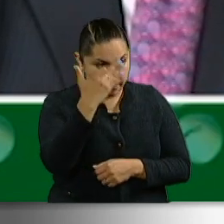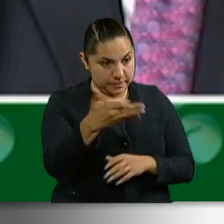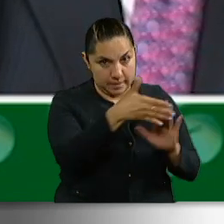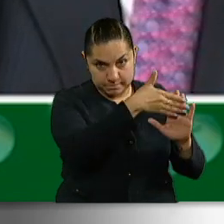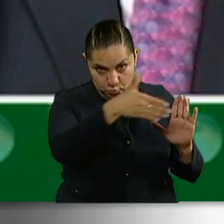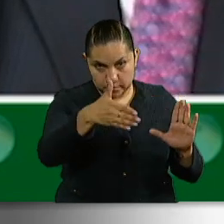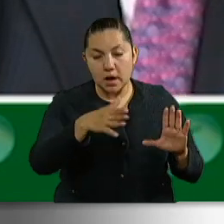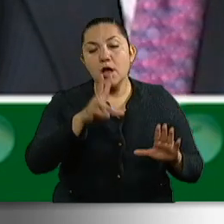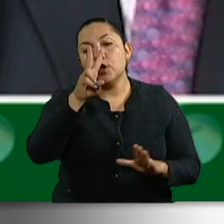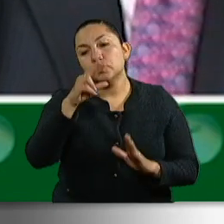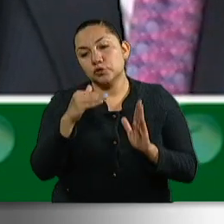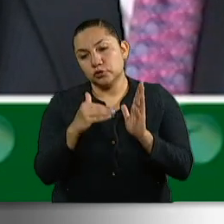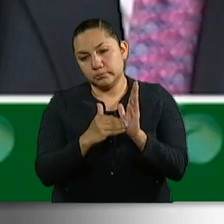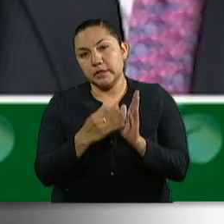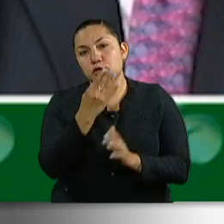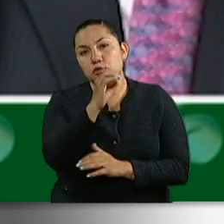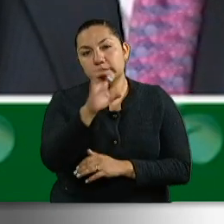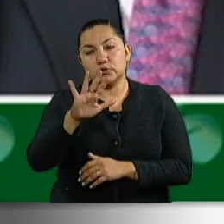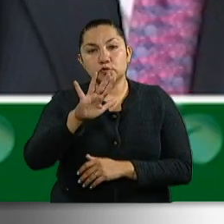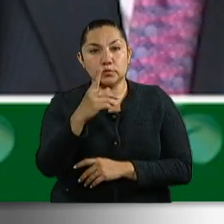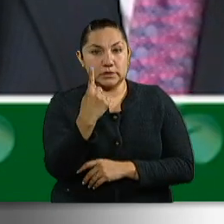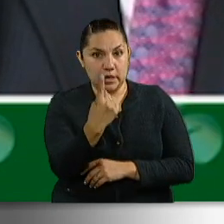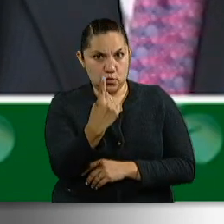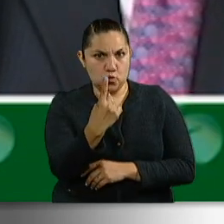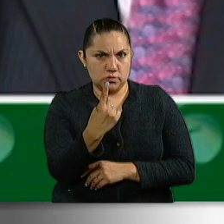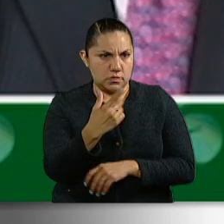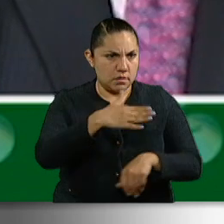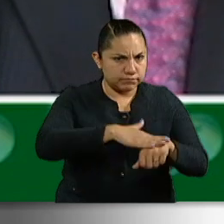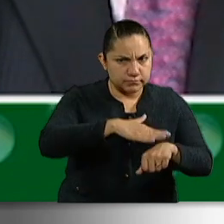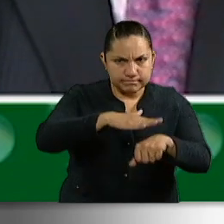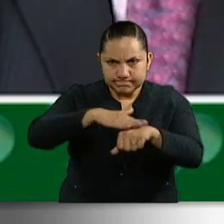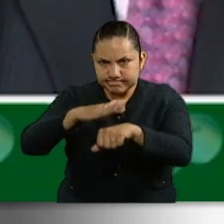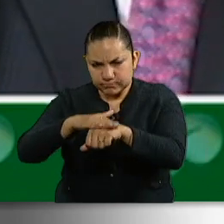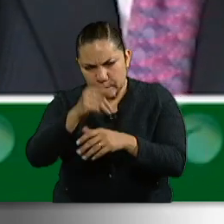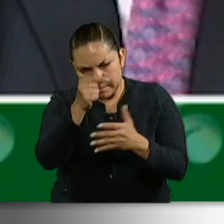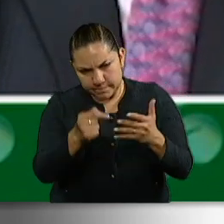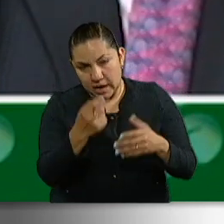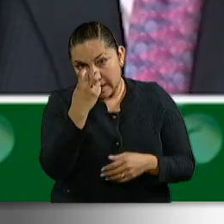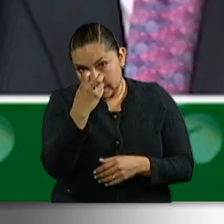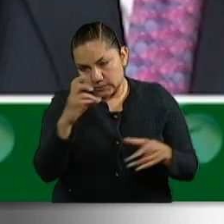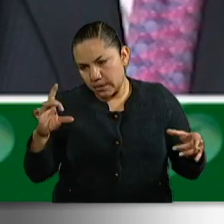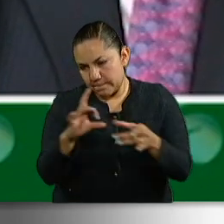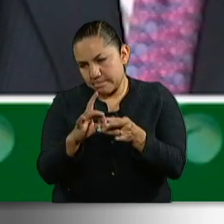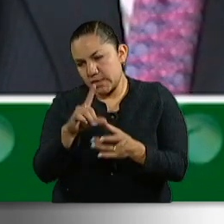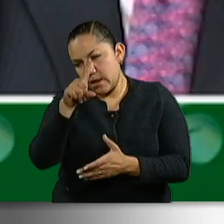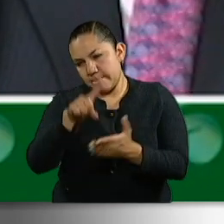fueron 2.951 acciones, resultado de estas